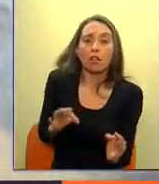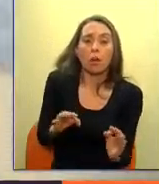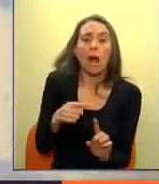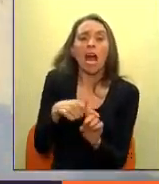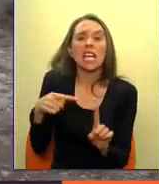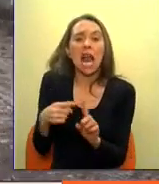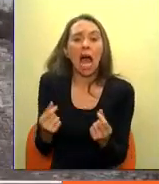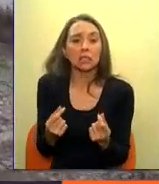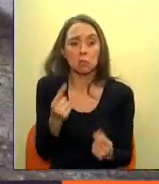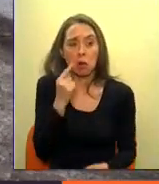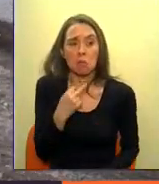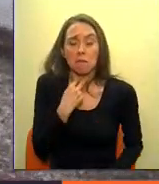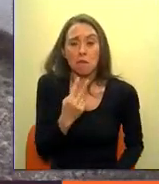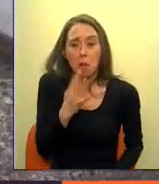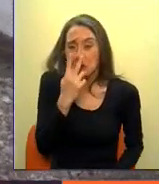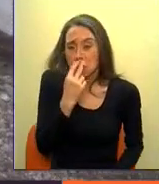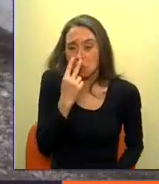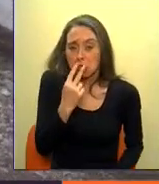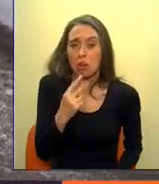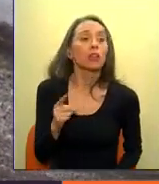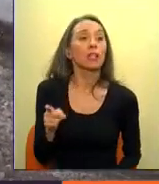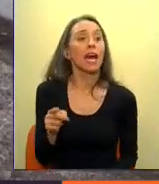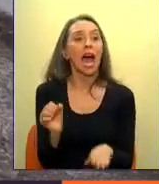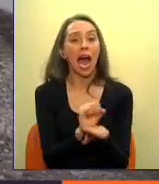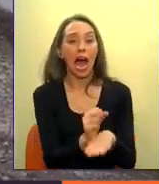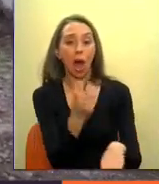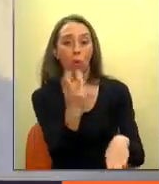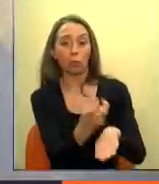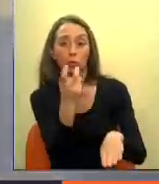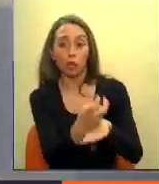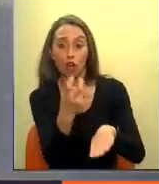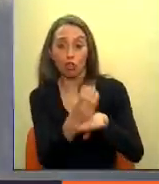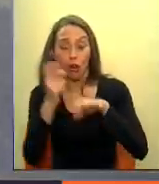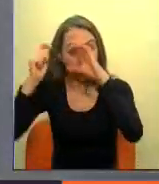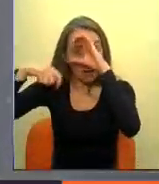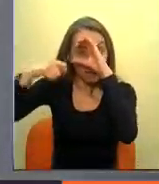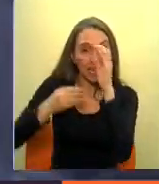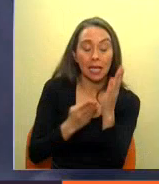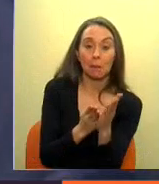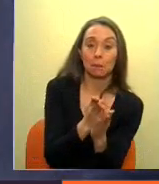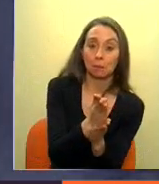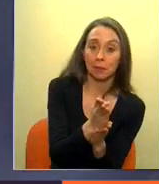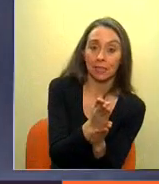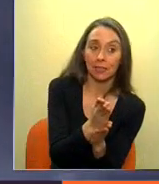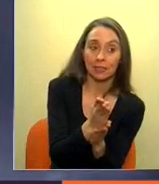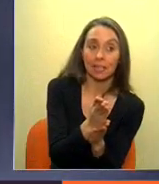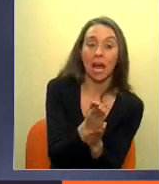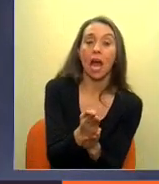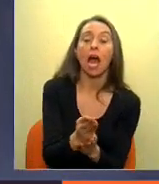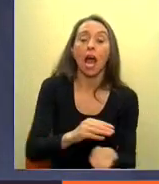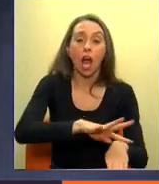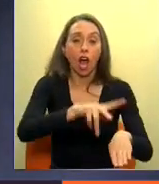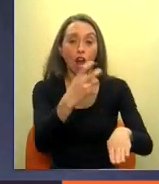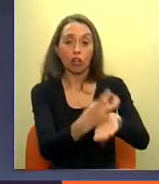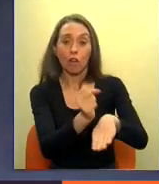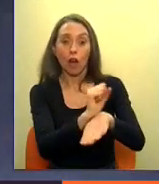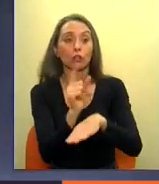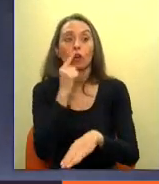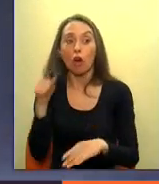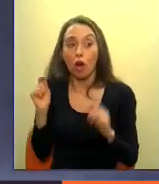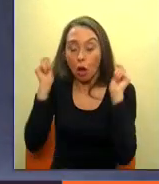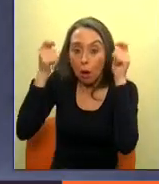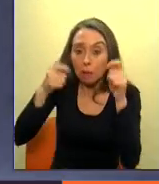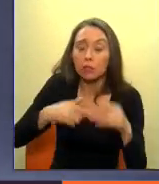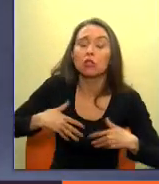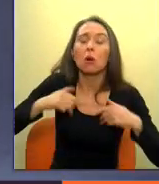con ustedes este reportaje sobre autos robados no comienza precisamente con el caso de un robo de un auto me estoy levantando a